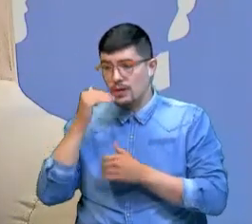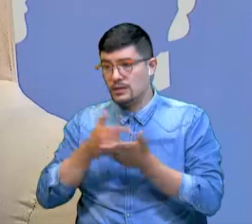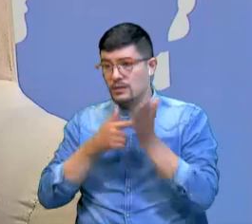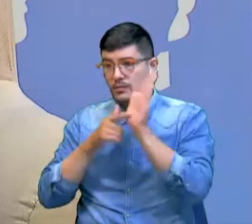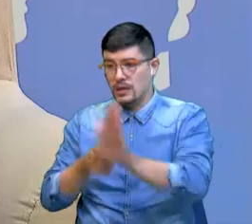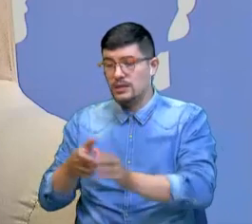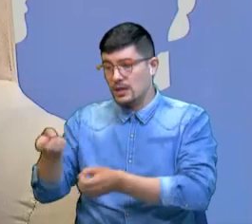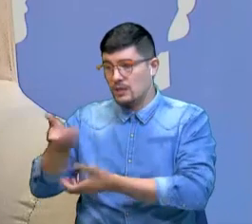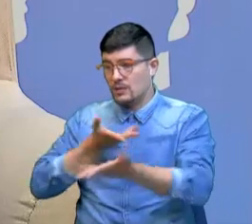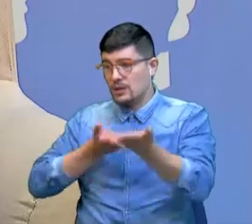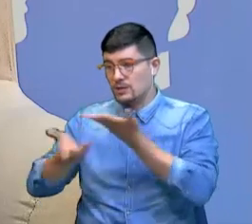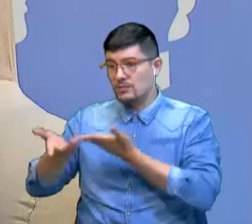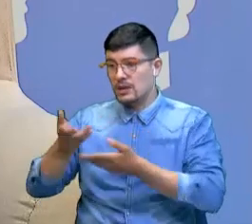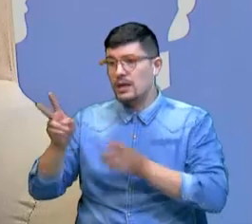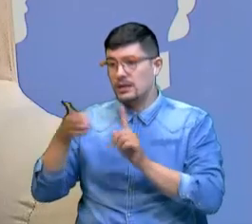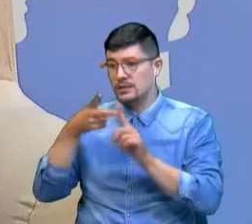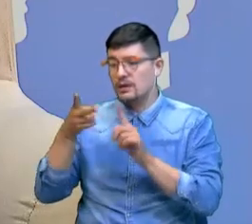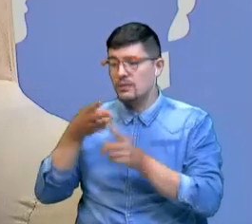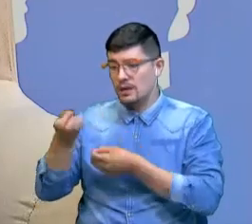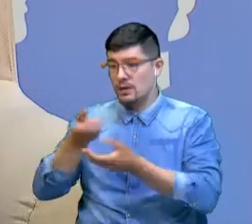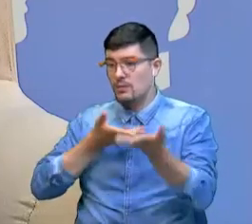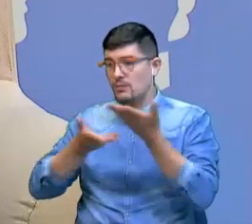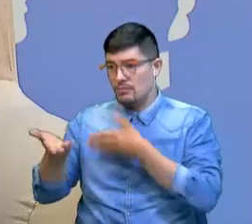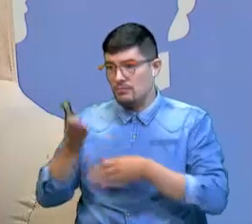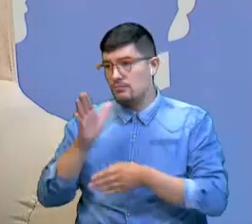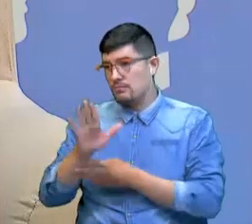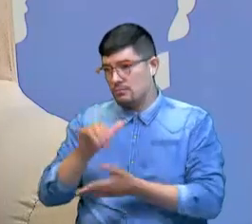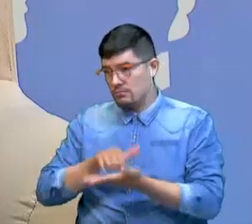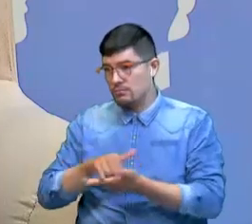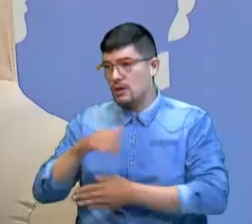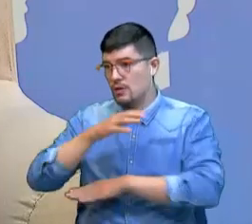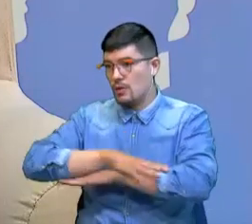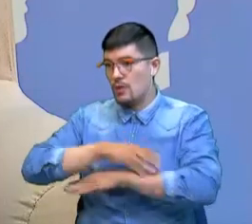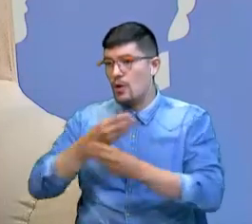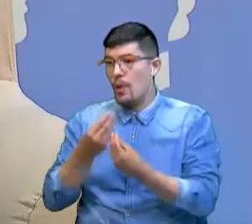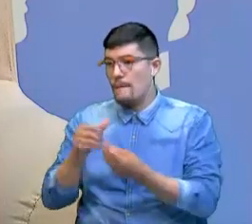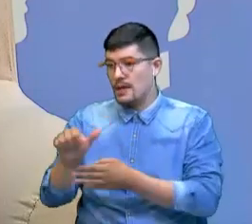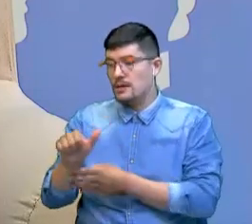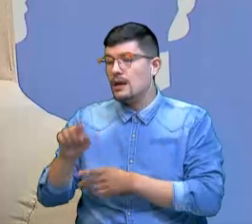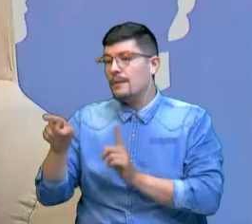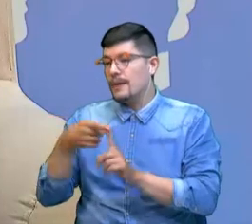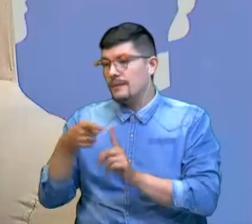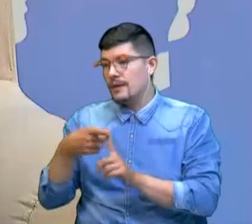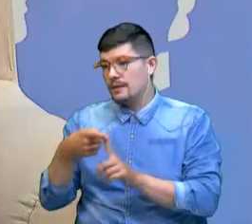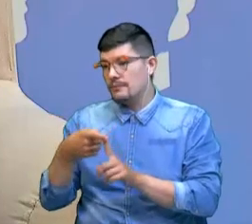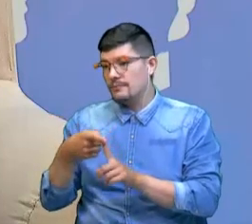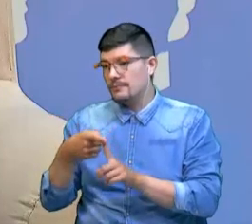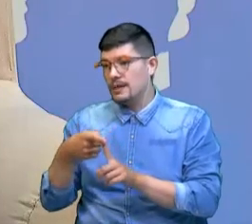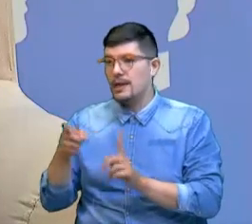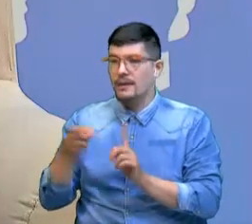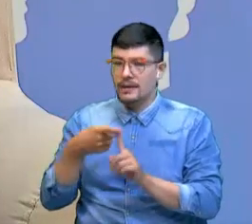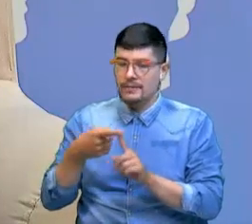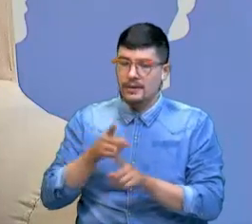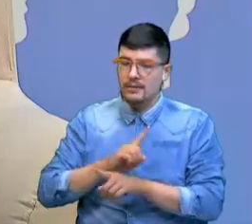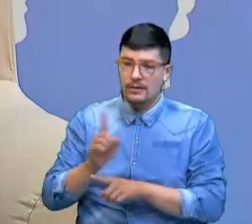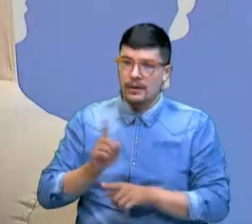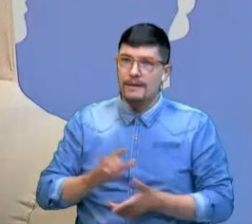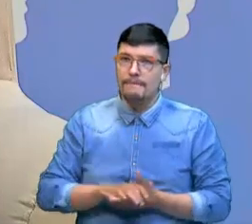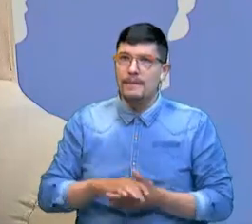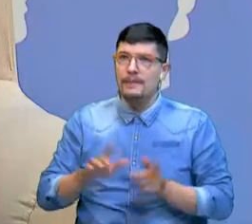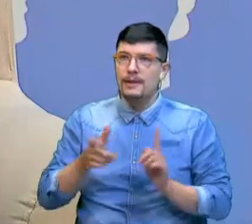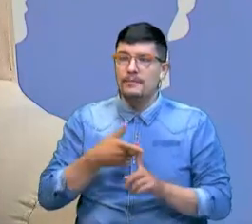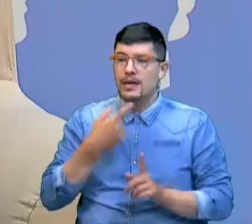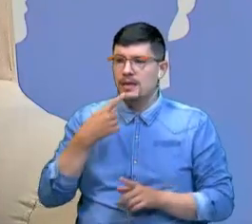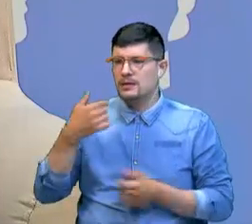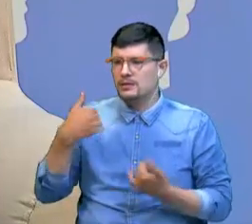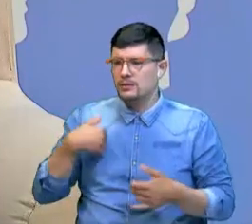en condición, por ejemplo, la segunda llegó en condición de compañera. Pues la segunda no, la primera, porque la señora Marina dice,